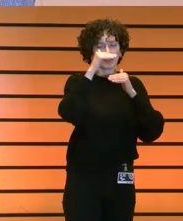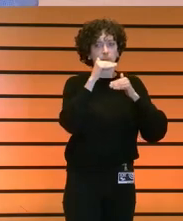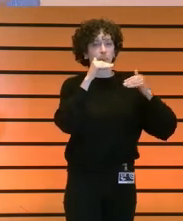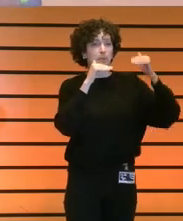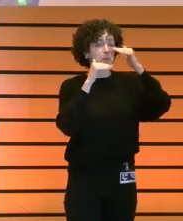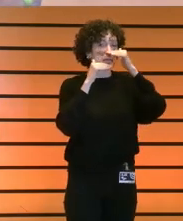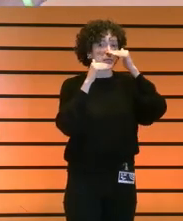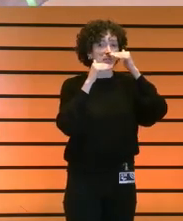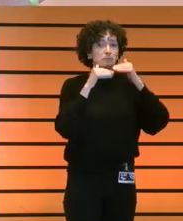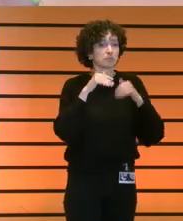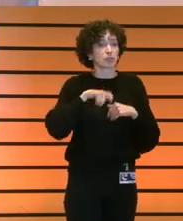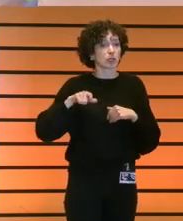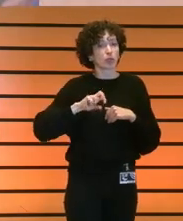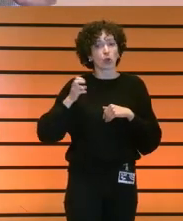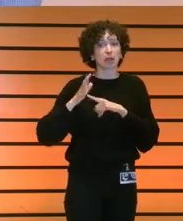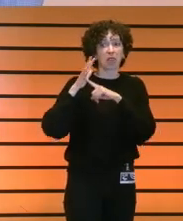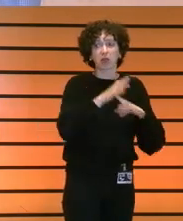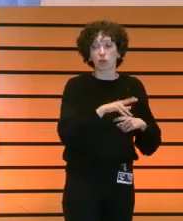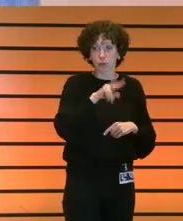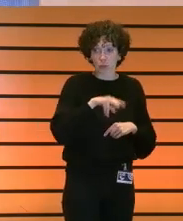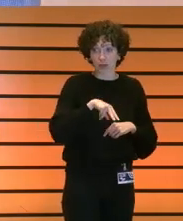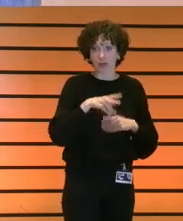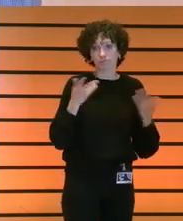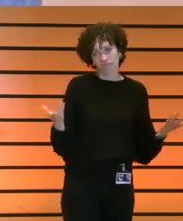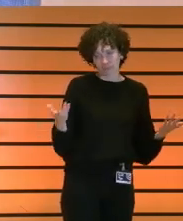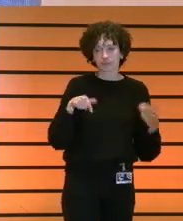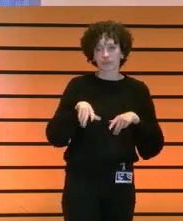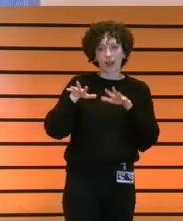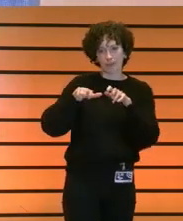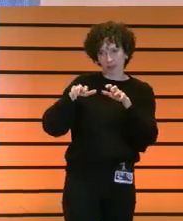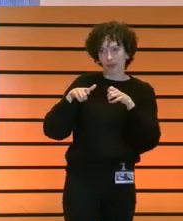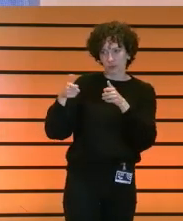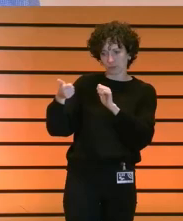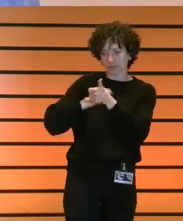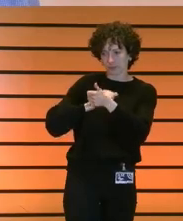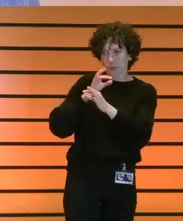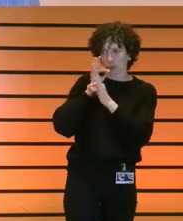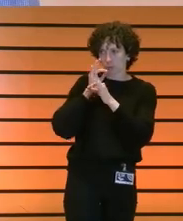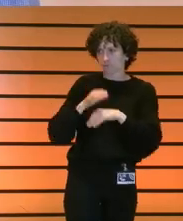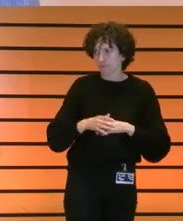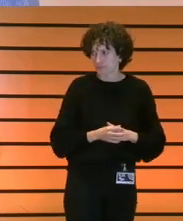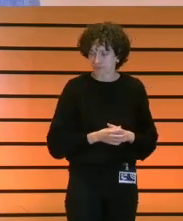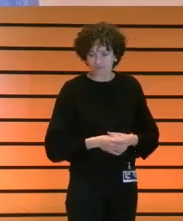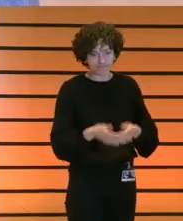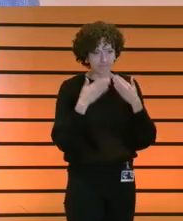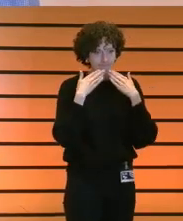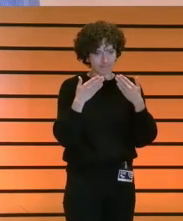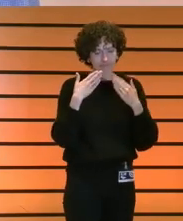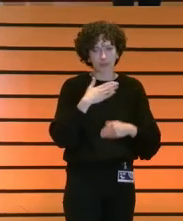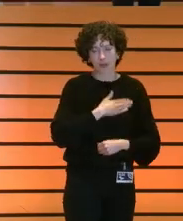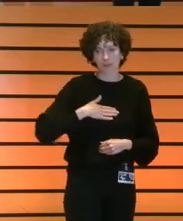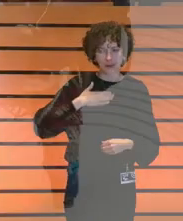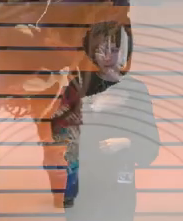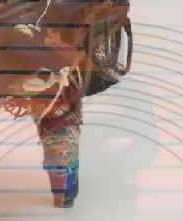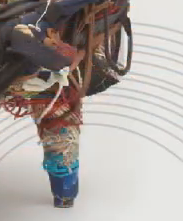no han pisado nunca a nadie. Así que aprendamos de ellas. Alberto Giró, muchísimas gracias. Ha sido un placer.